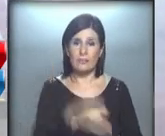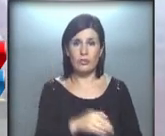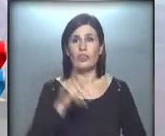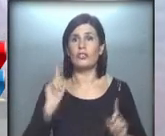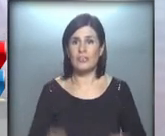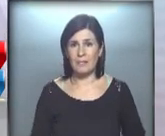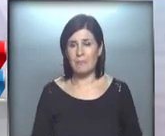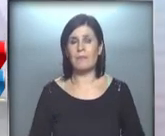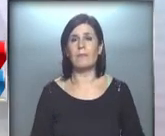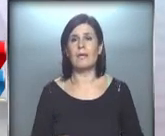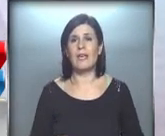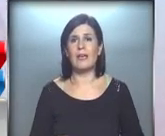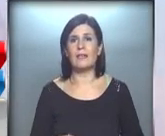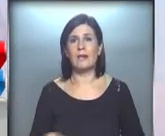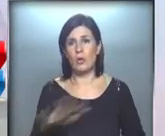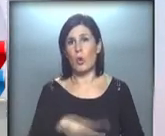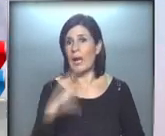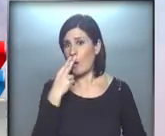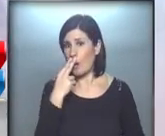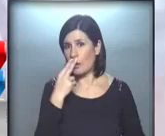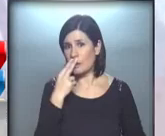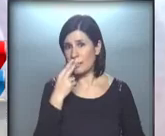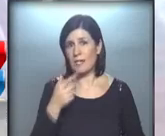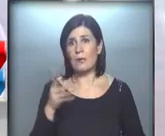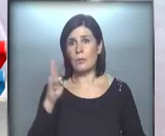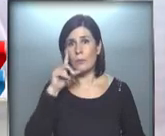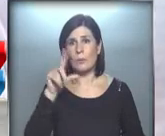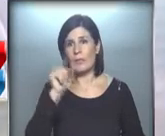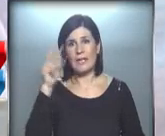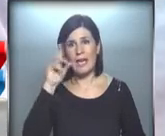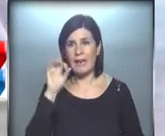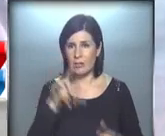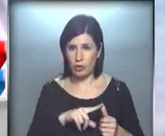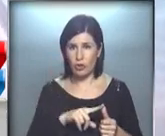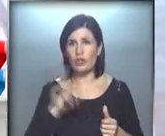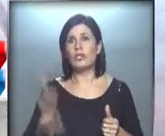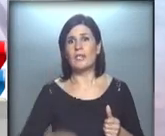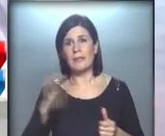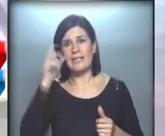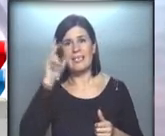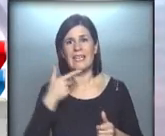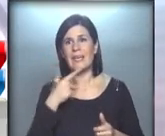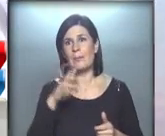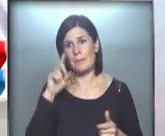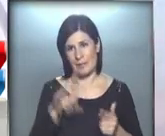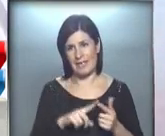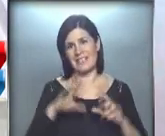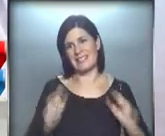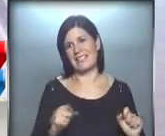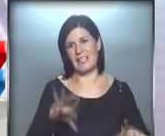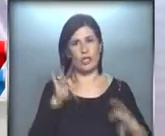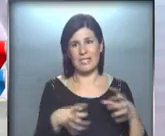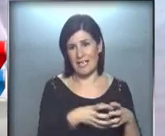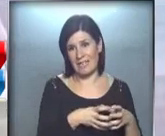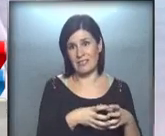sanatorio ubicado en el barrio porteño de Once, Juan Salvador Bilardo. Anteriormente lo hizo Juan Carlos Crespi, secretario de selecciones de la